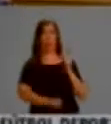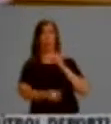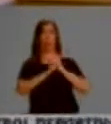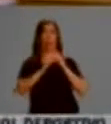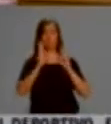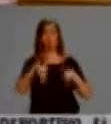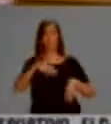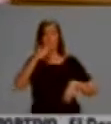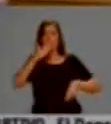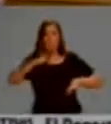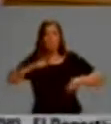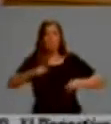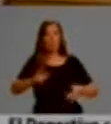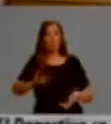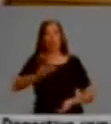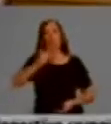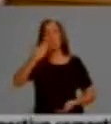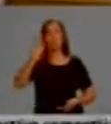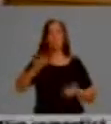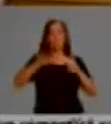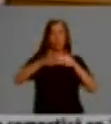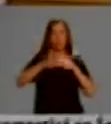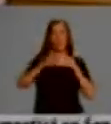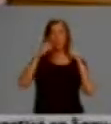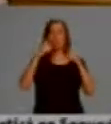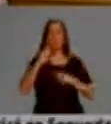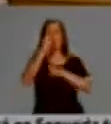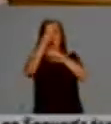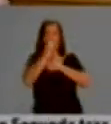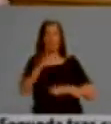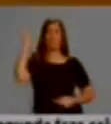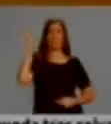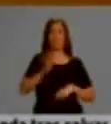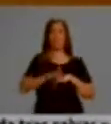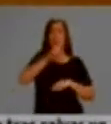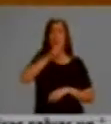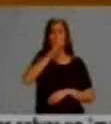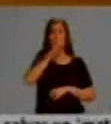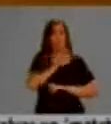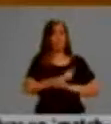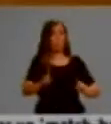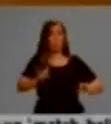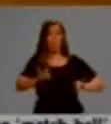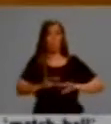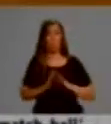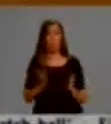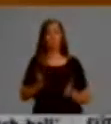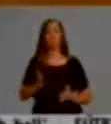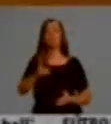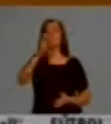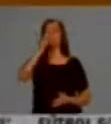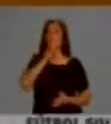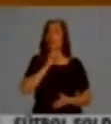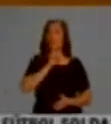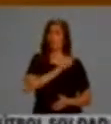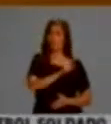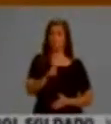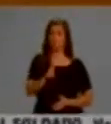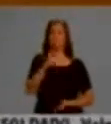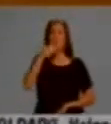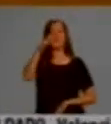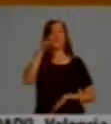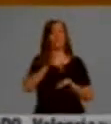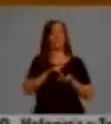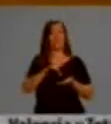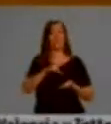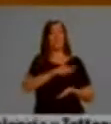no servía ni siquiera de instrumento para obligarme a venir a la Cámara. Señorías, les recuerdo que en el debate de una moción